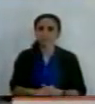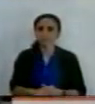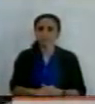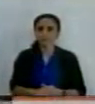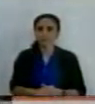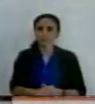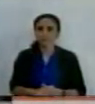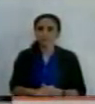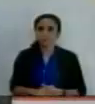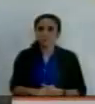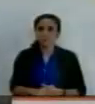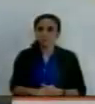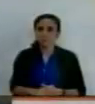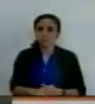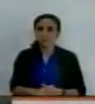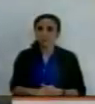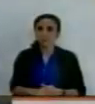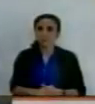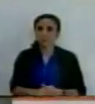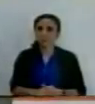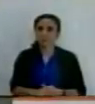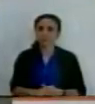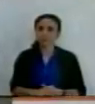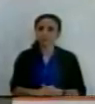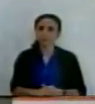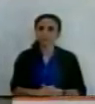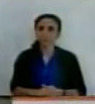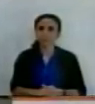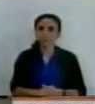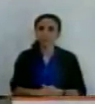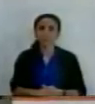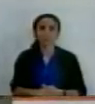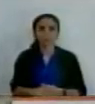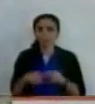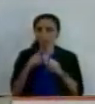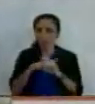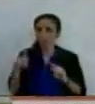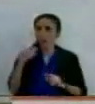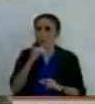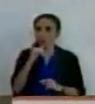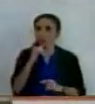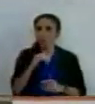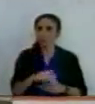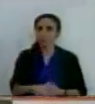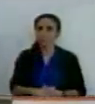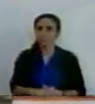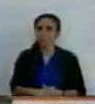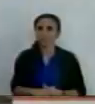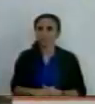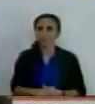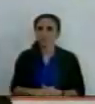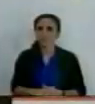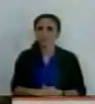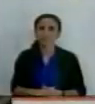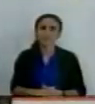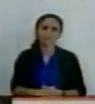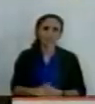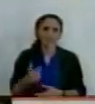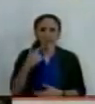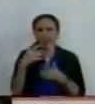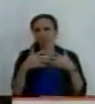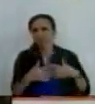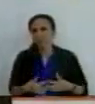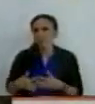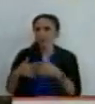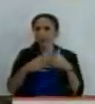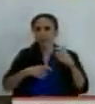Gracias al apoyo de Tom Chano, de Tomás Chano. Después dice Rafael Poleva, aquí es donde tú dices, aquí están los gringos, los